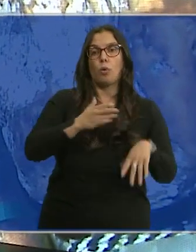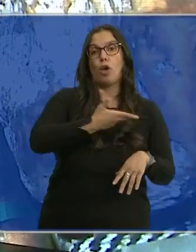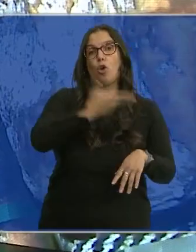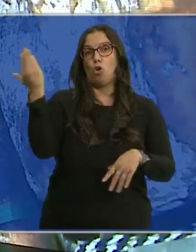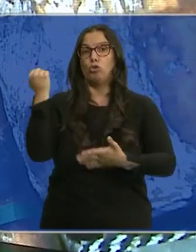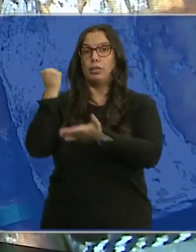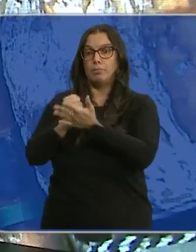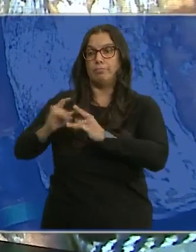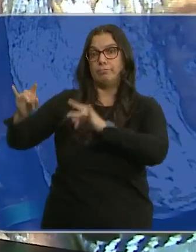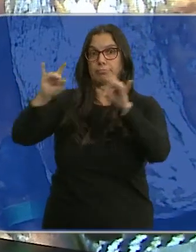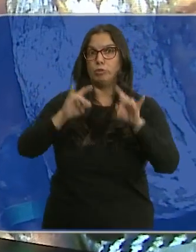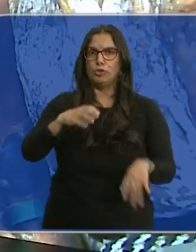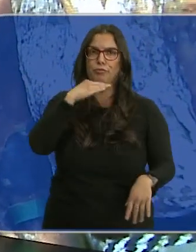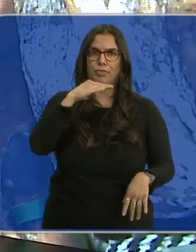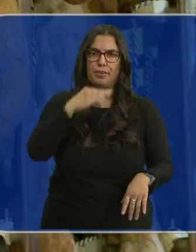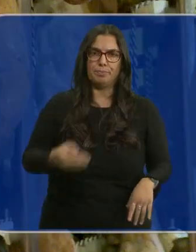otras denominaciones.